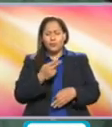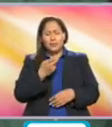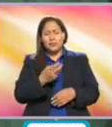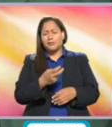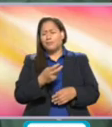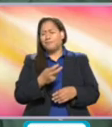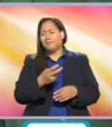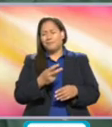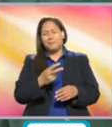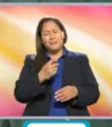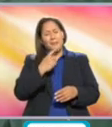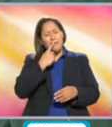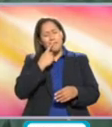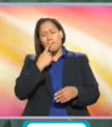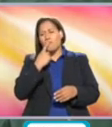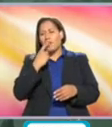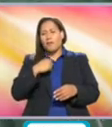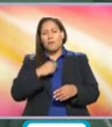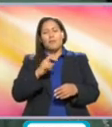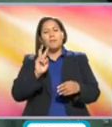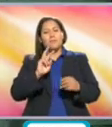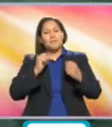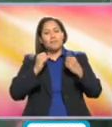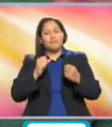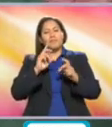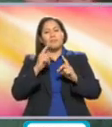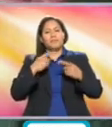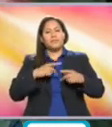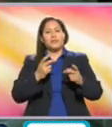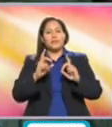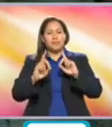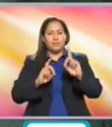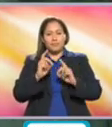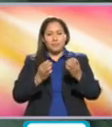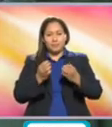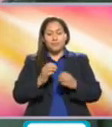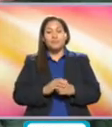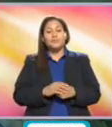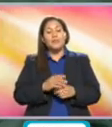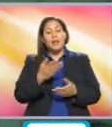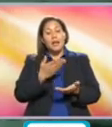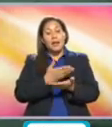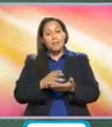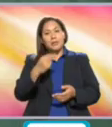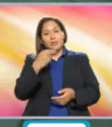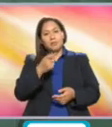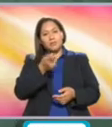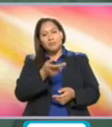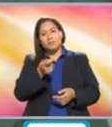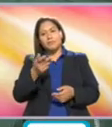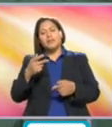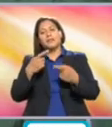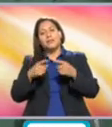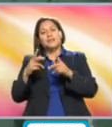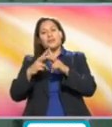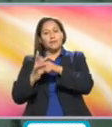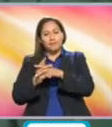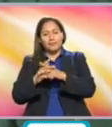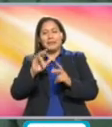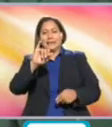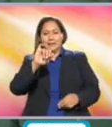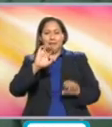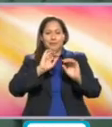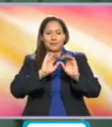tiene todo lo que se nutre un deportista. Pero que además sus tortas le rinden homenaje a varios luchadores. Ah, claro que